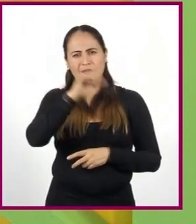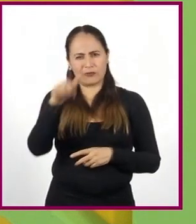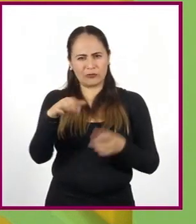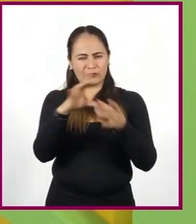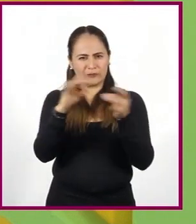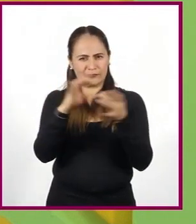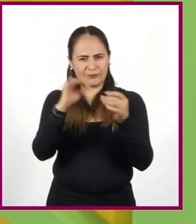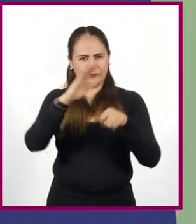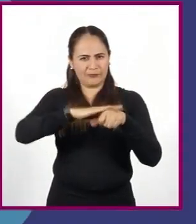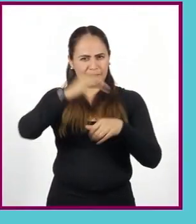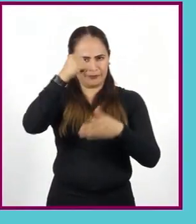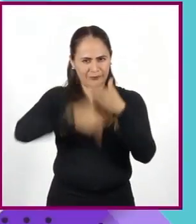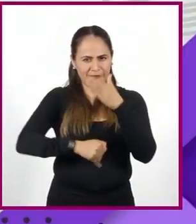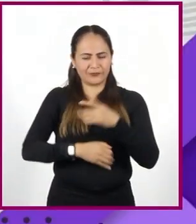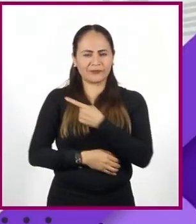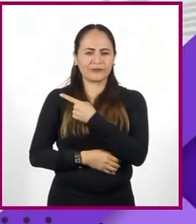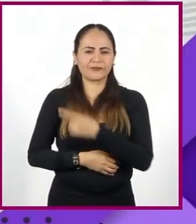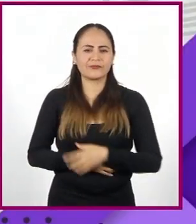explicación.